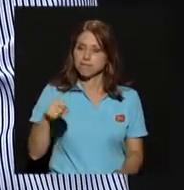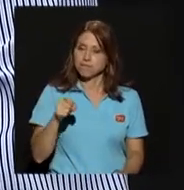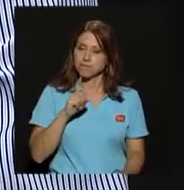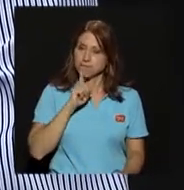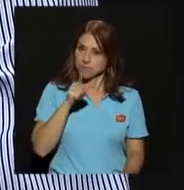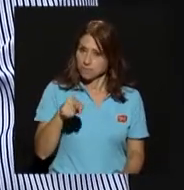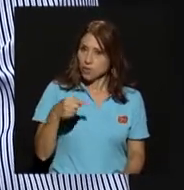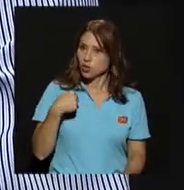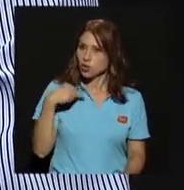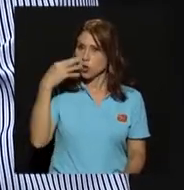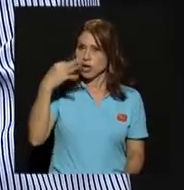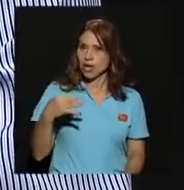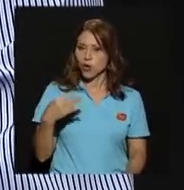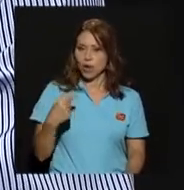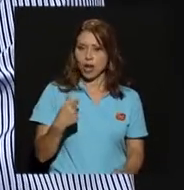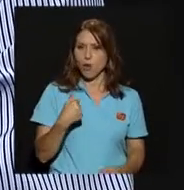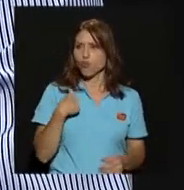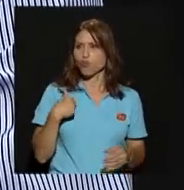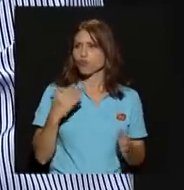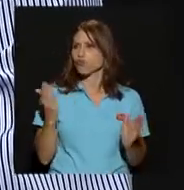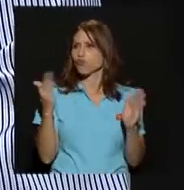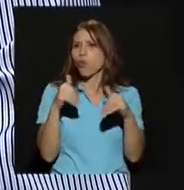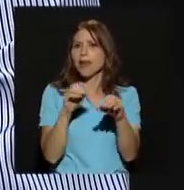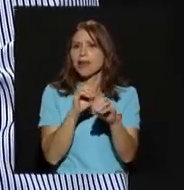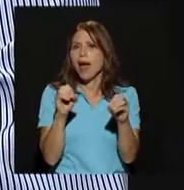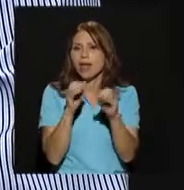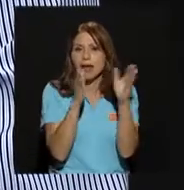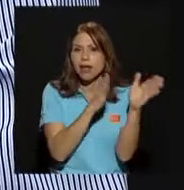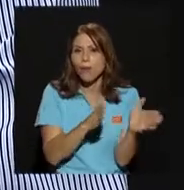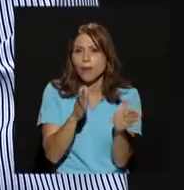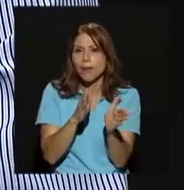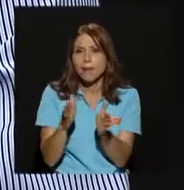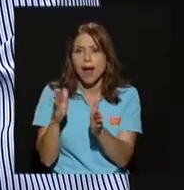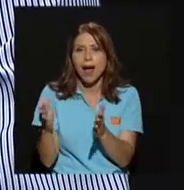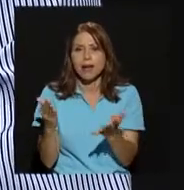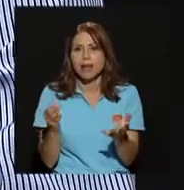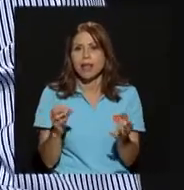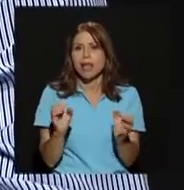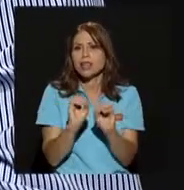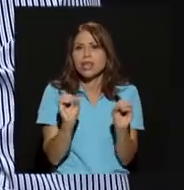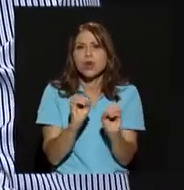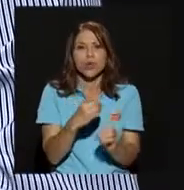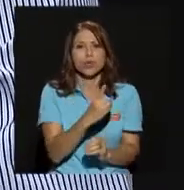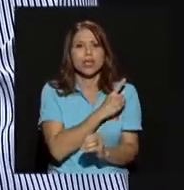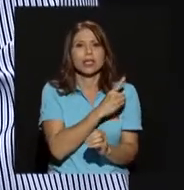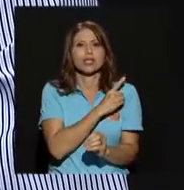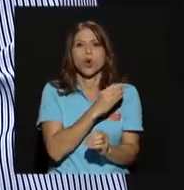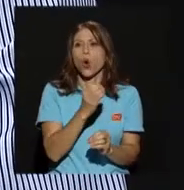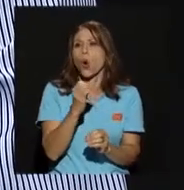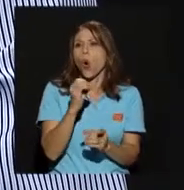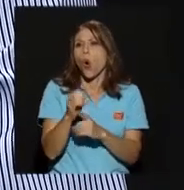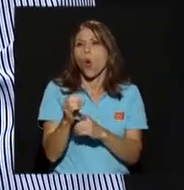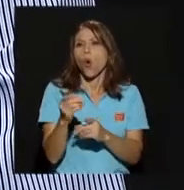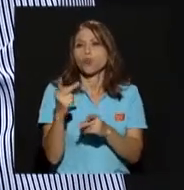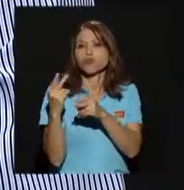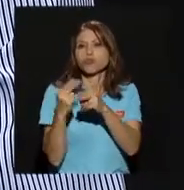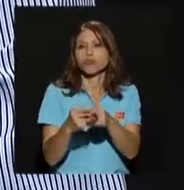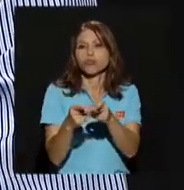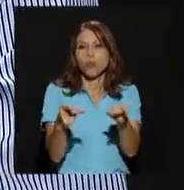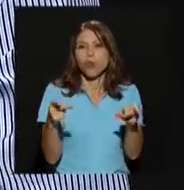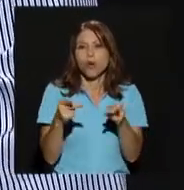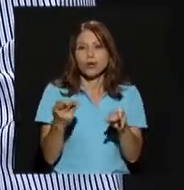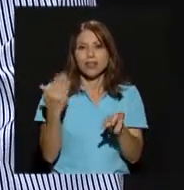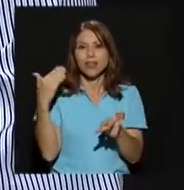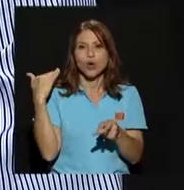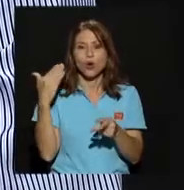nada lo prepara a uno, ninguna dirección, ningún puesto anterior lo prepara a uno para llegar a